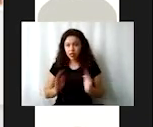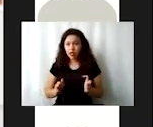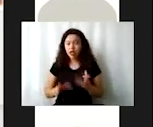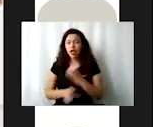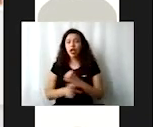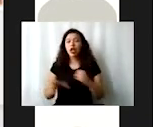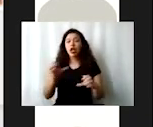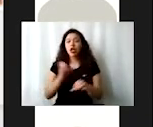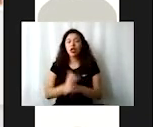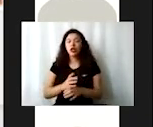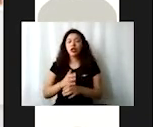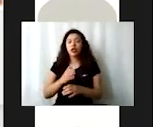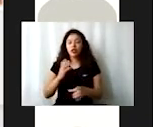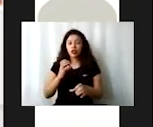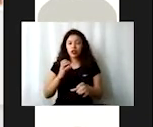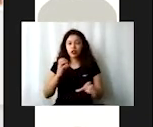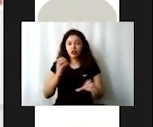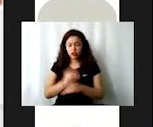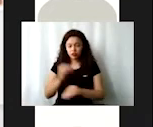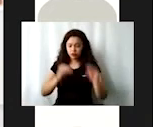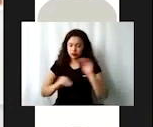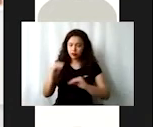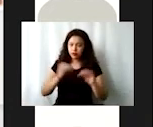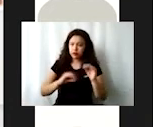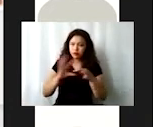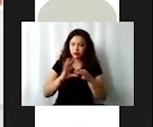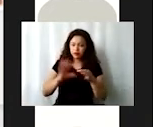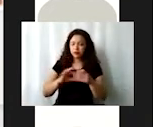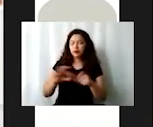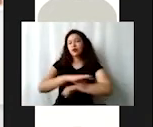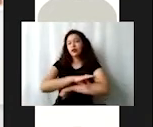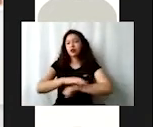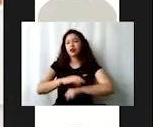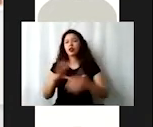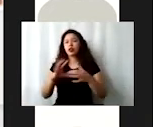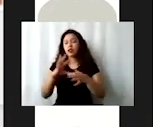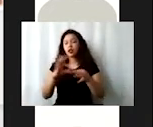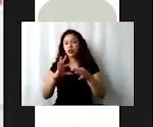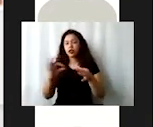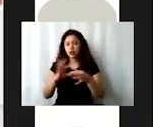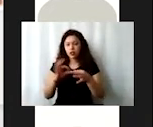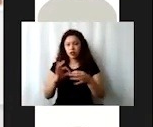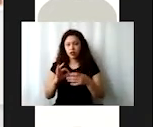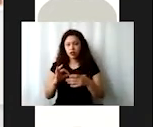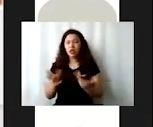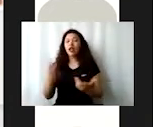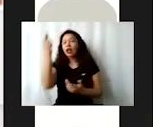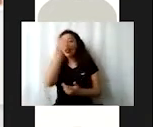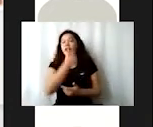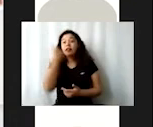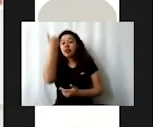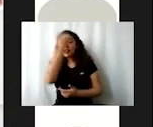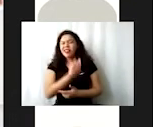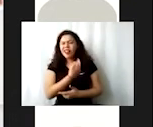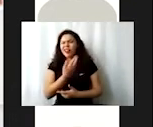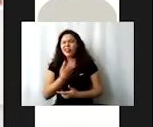elementos o estos conceptos que es de puesto, diseño y descripción de puestos, vamos a ver el análisis. ¿Cómo es que vamos a